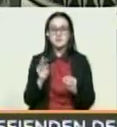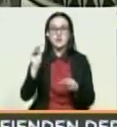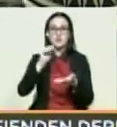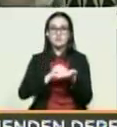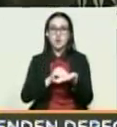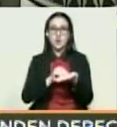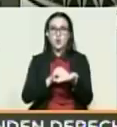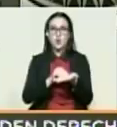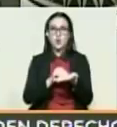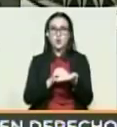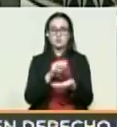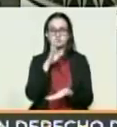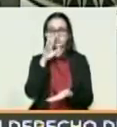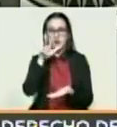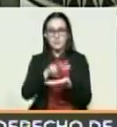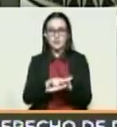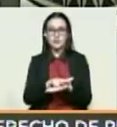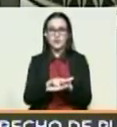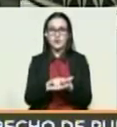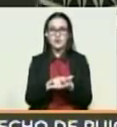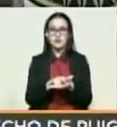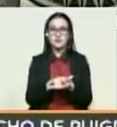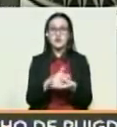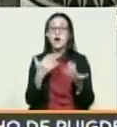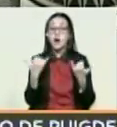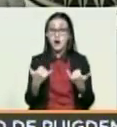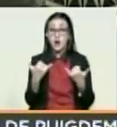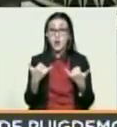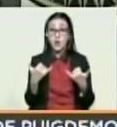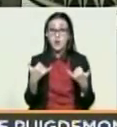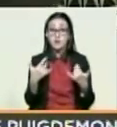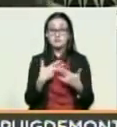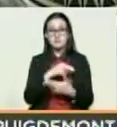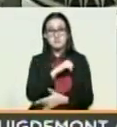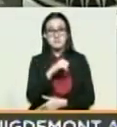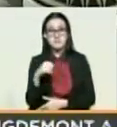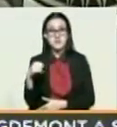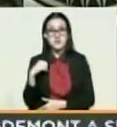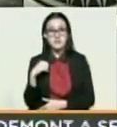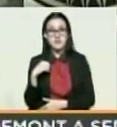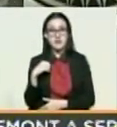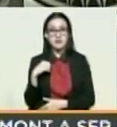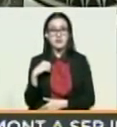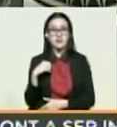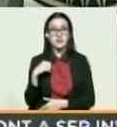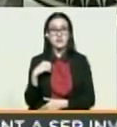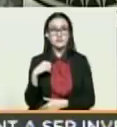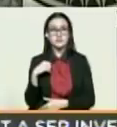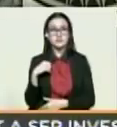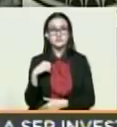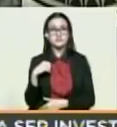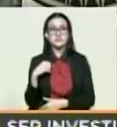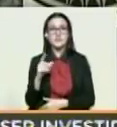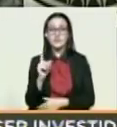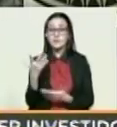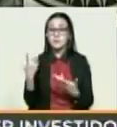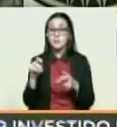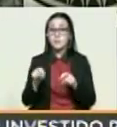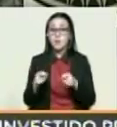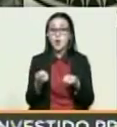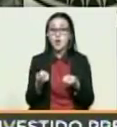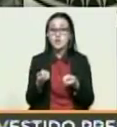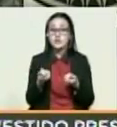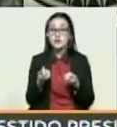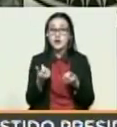visitantes hacer una oferta de divisas ahora que es privada y que viene de actores privados el sistema debe bloquear